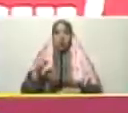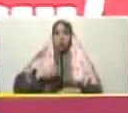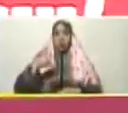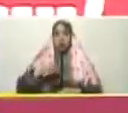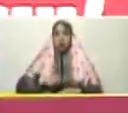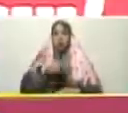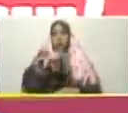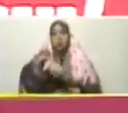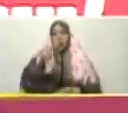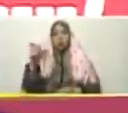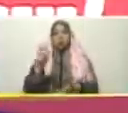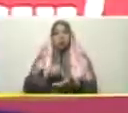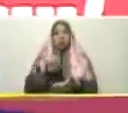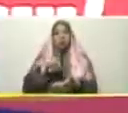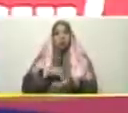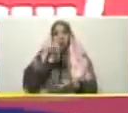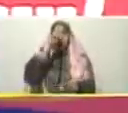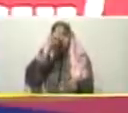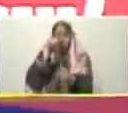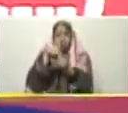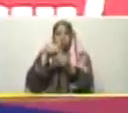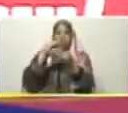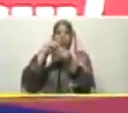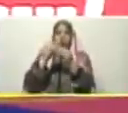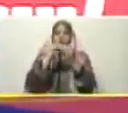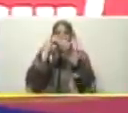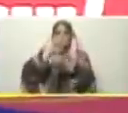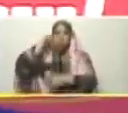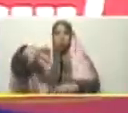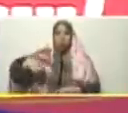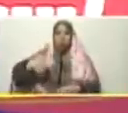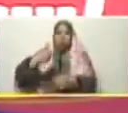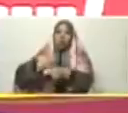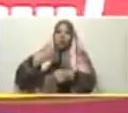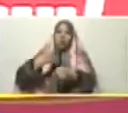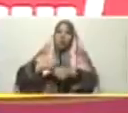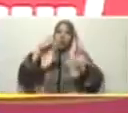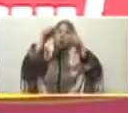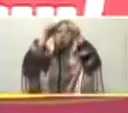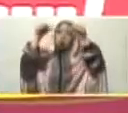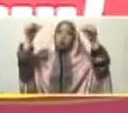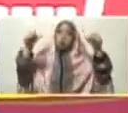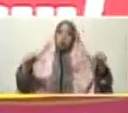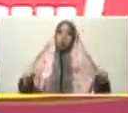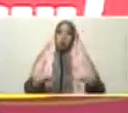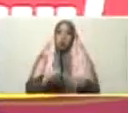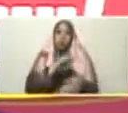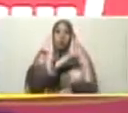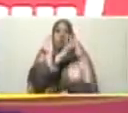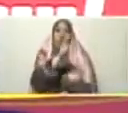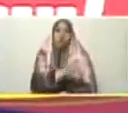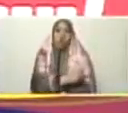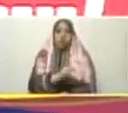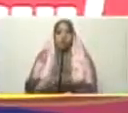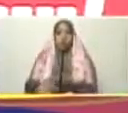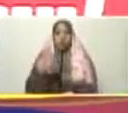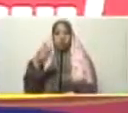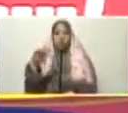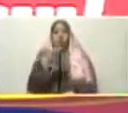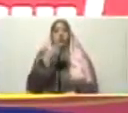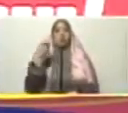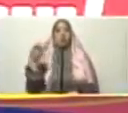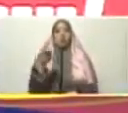estamos planteándonos reorganizar nuestras estructuras y nuestras fuerzas para ir a la conquista